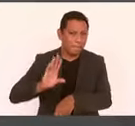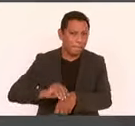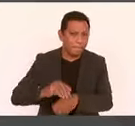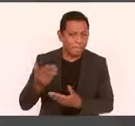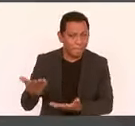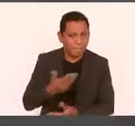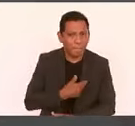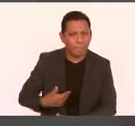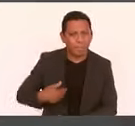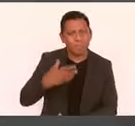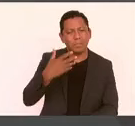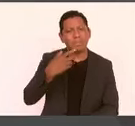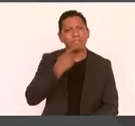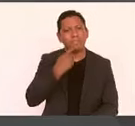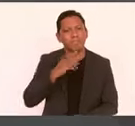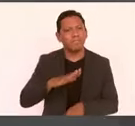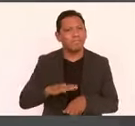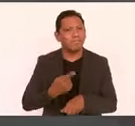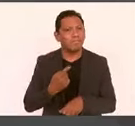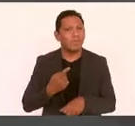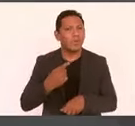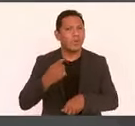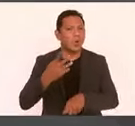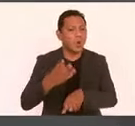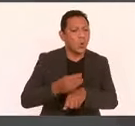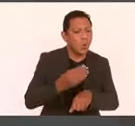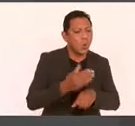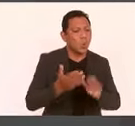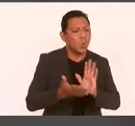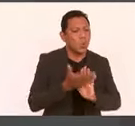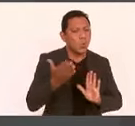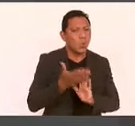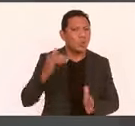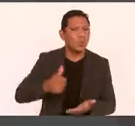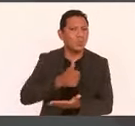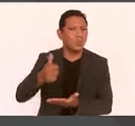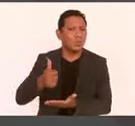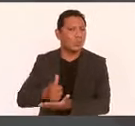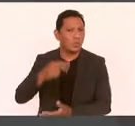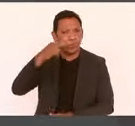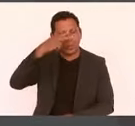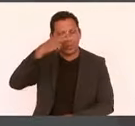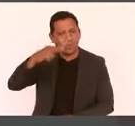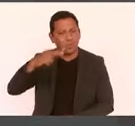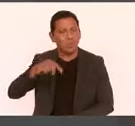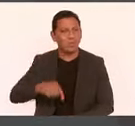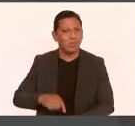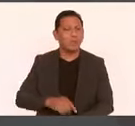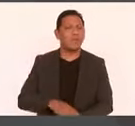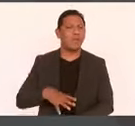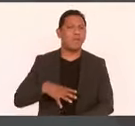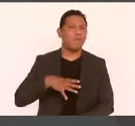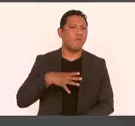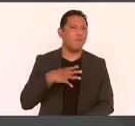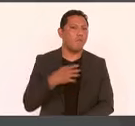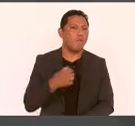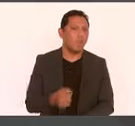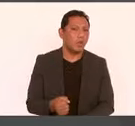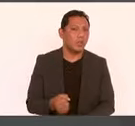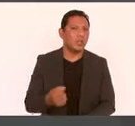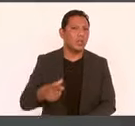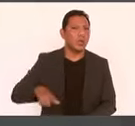presidente, de lo que ha significado el plan de reconstrucción en la Ciudad de México, en este esfuerzo compartido entre el